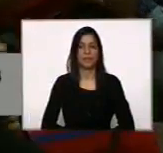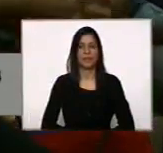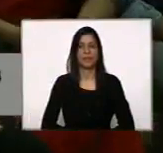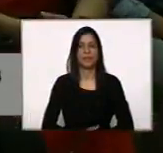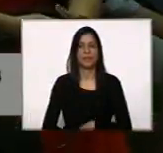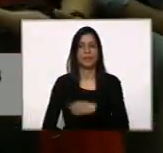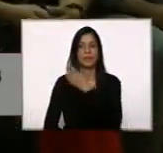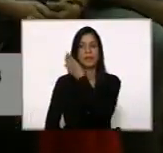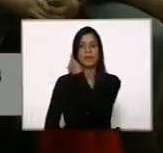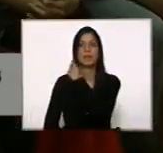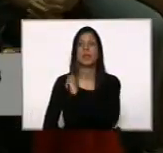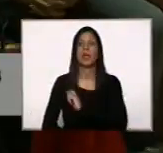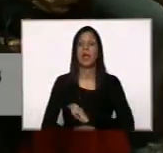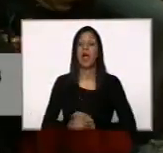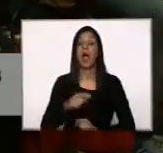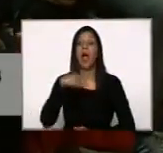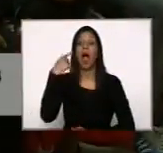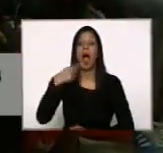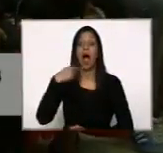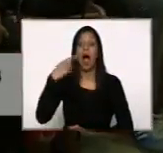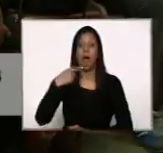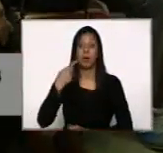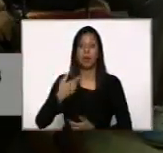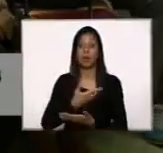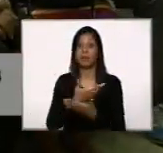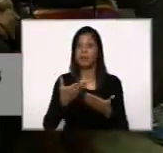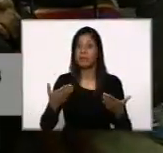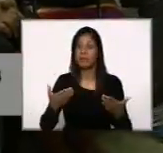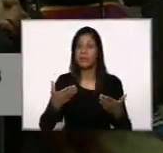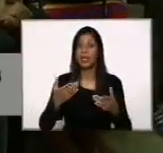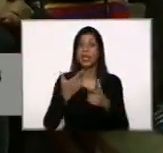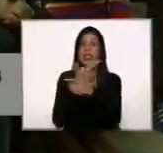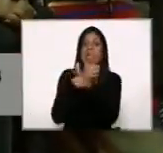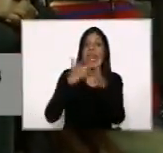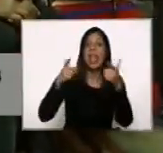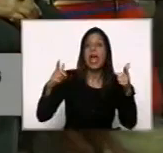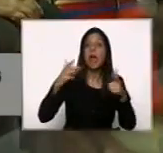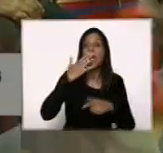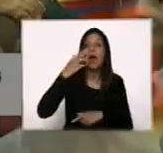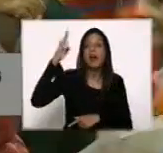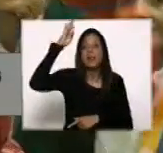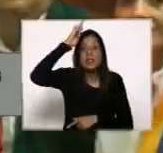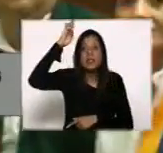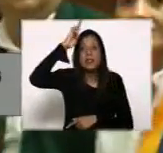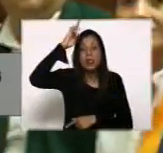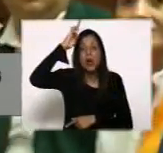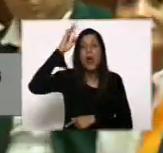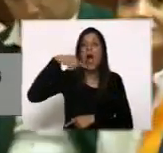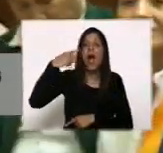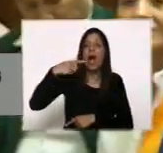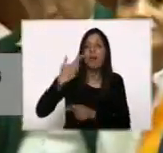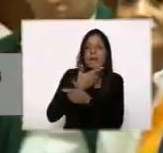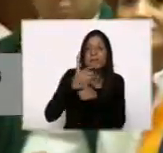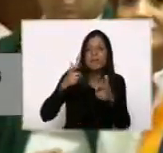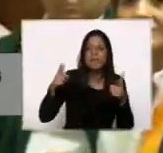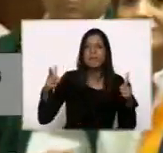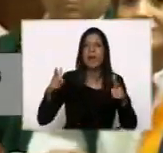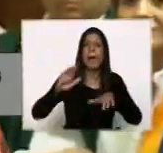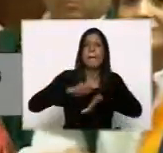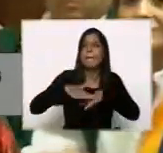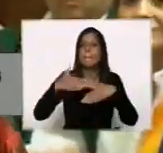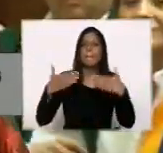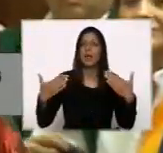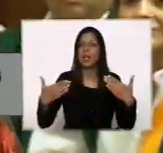Les he hablado, hermanas y hermanos, en mi idioma guayunaiki, porque es